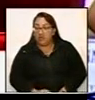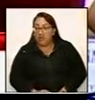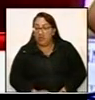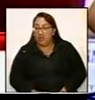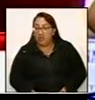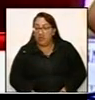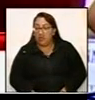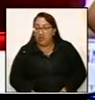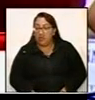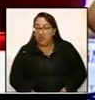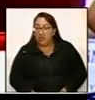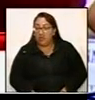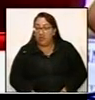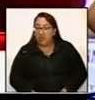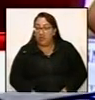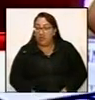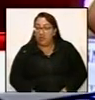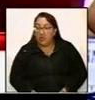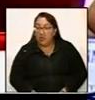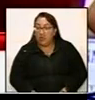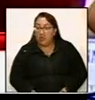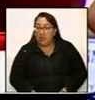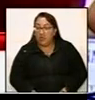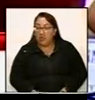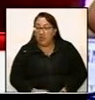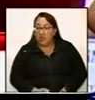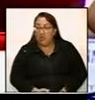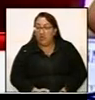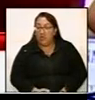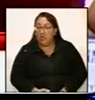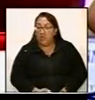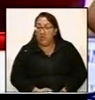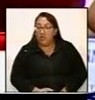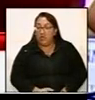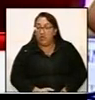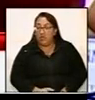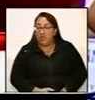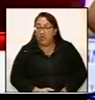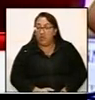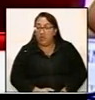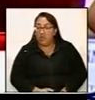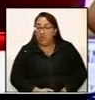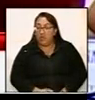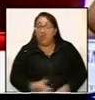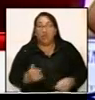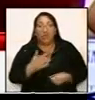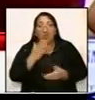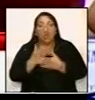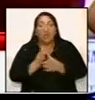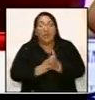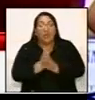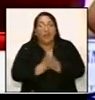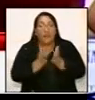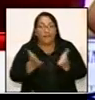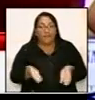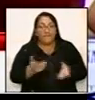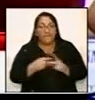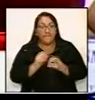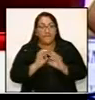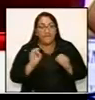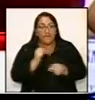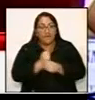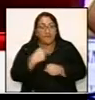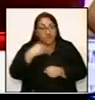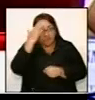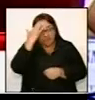tan mentada en el Perú, ¿no? Entonces yo creo que hay que mirar esos aspectos en relación a dónde hay un conflicto de intereses y por transparencia